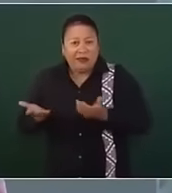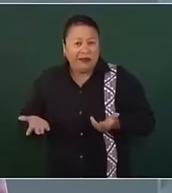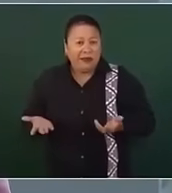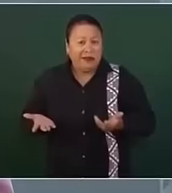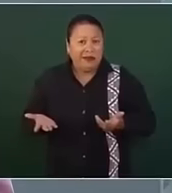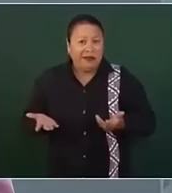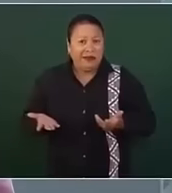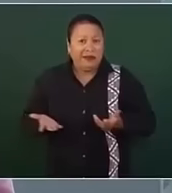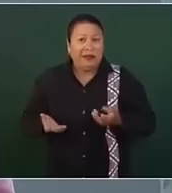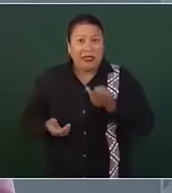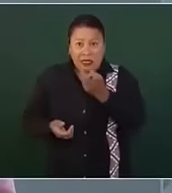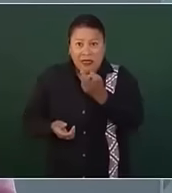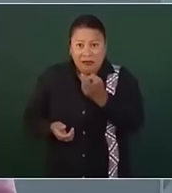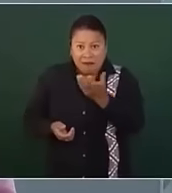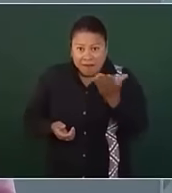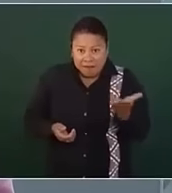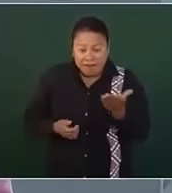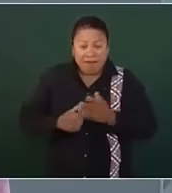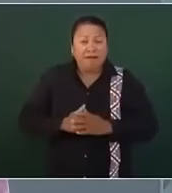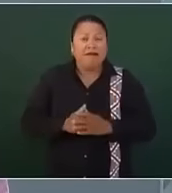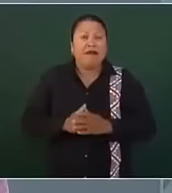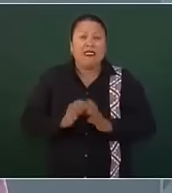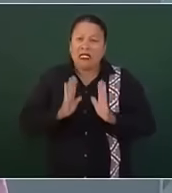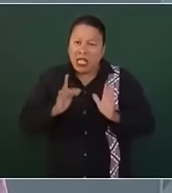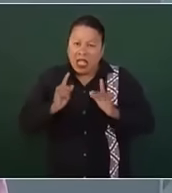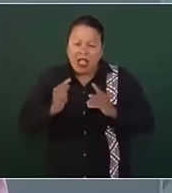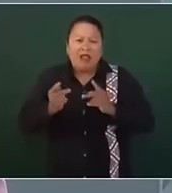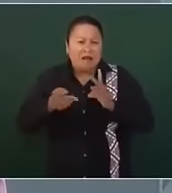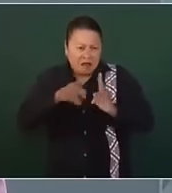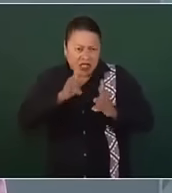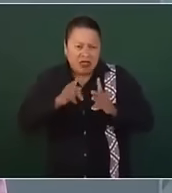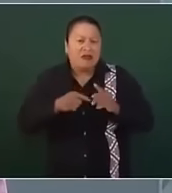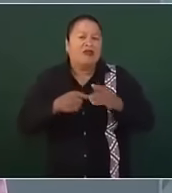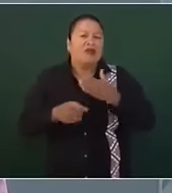Esto lo tratamos con el presidente de China